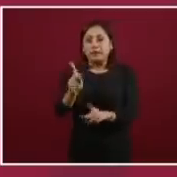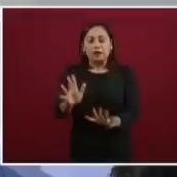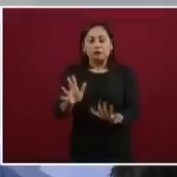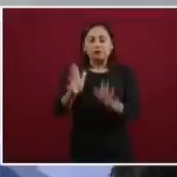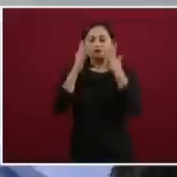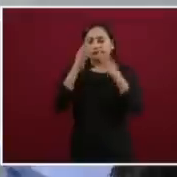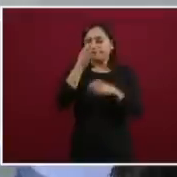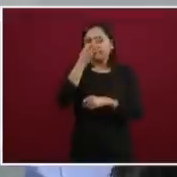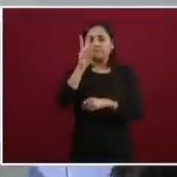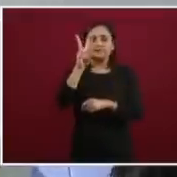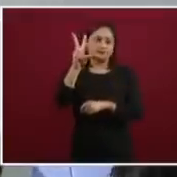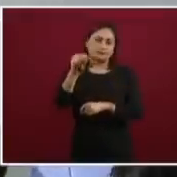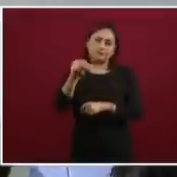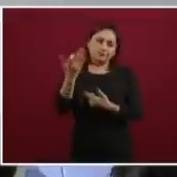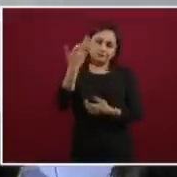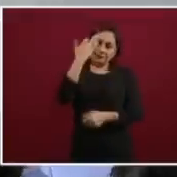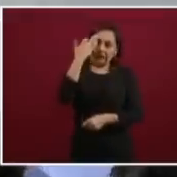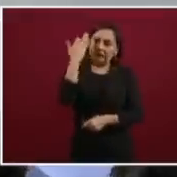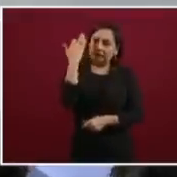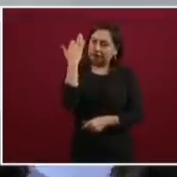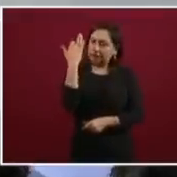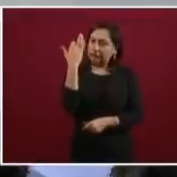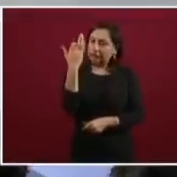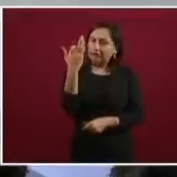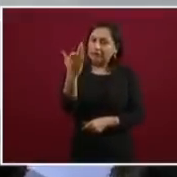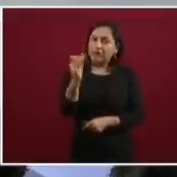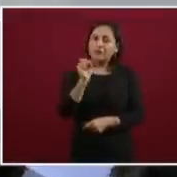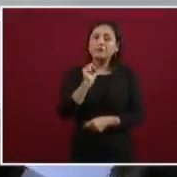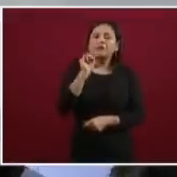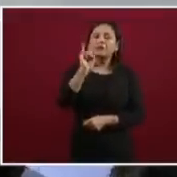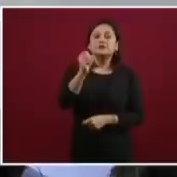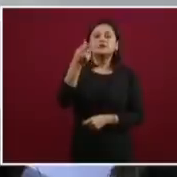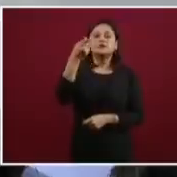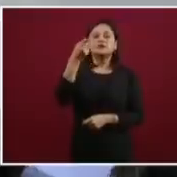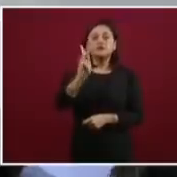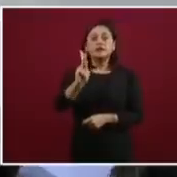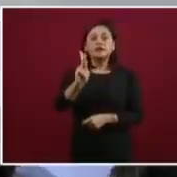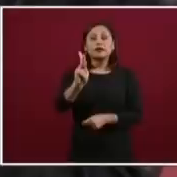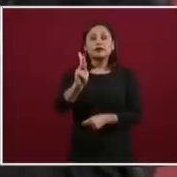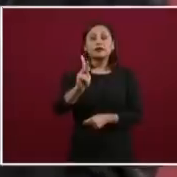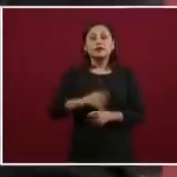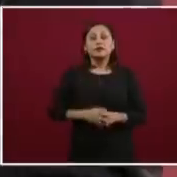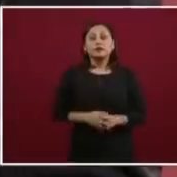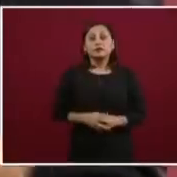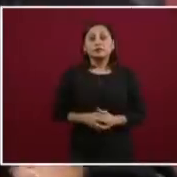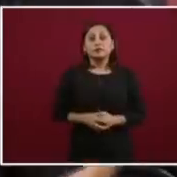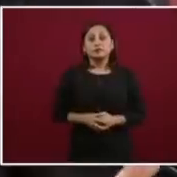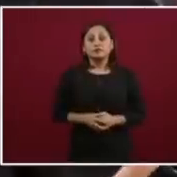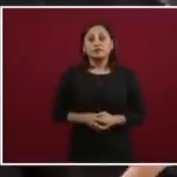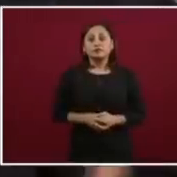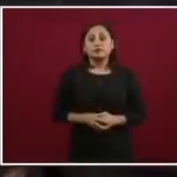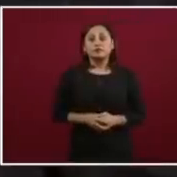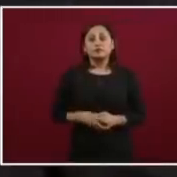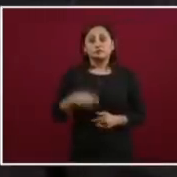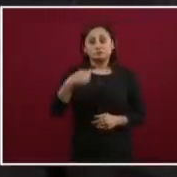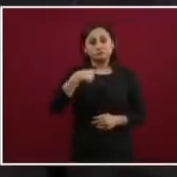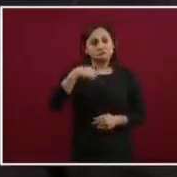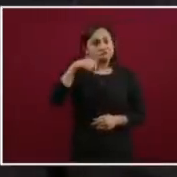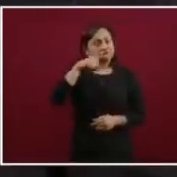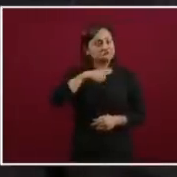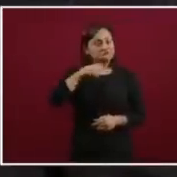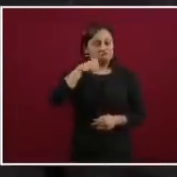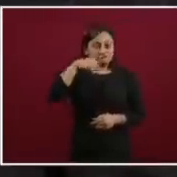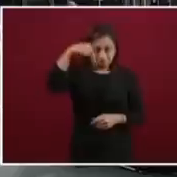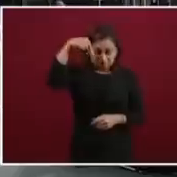sin duda pero imagínense lo otro yo les he dicho aquí